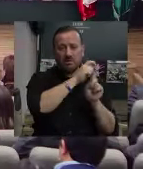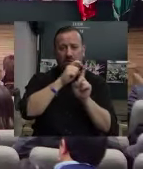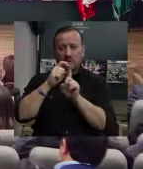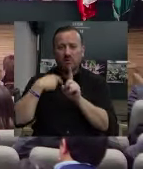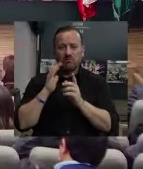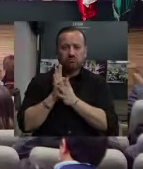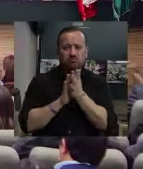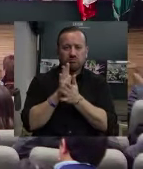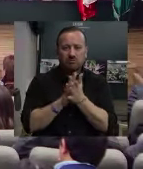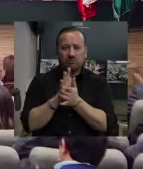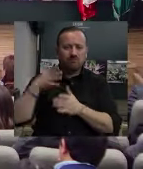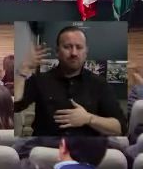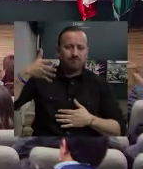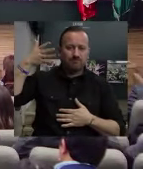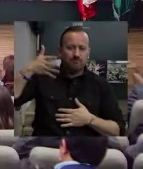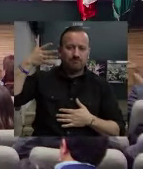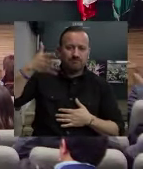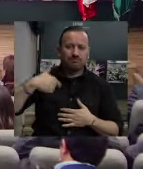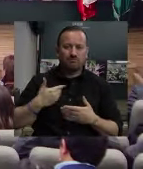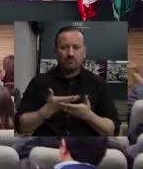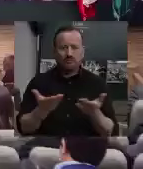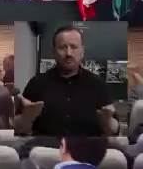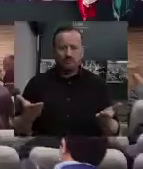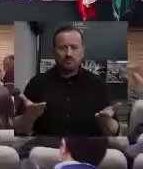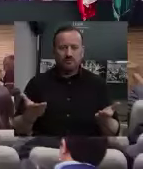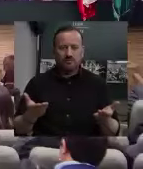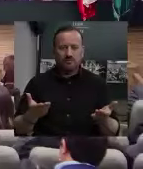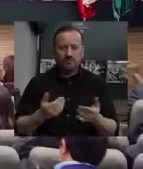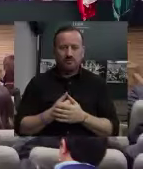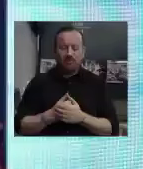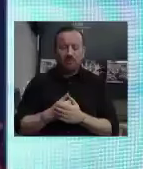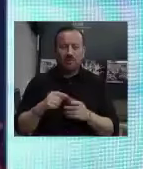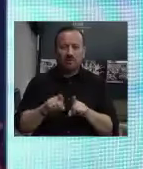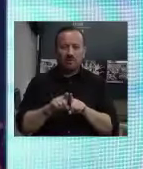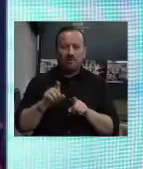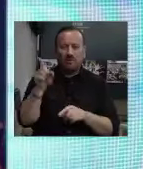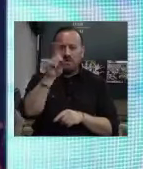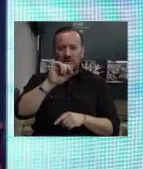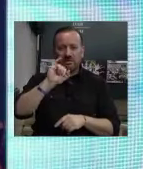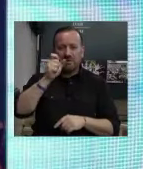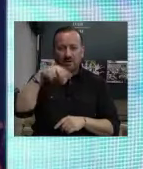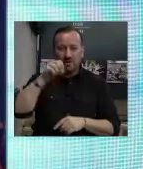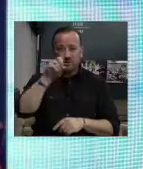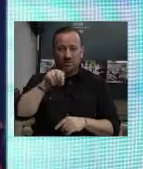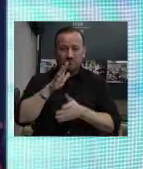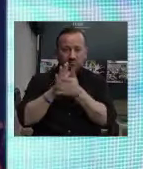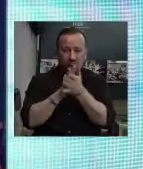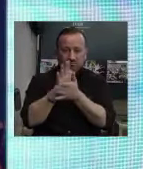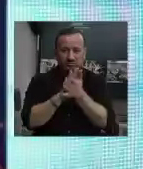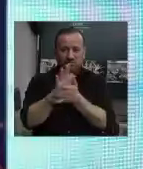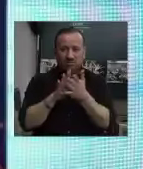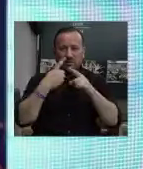él qué se vuelven lenguaje se vuelven signo se vuelven